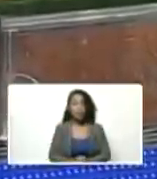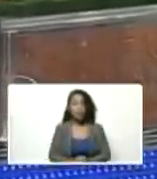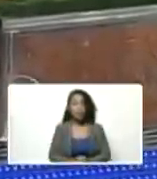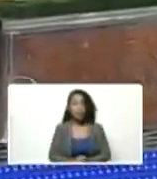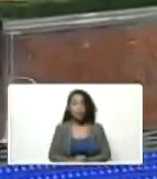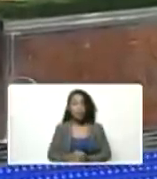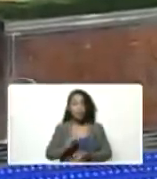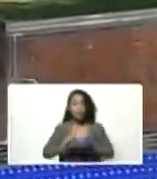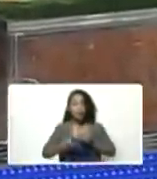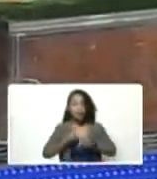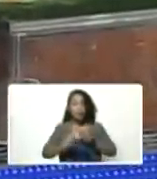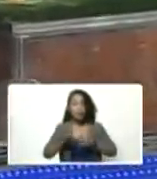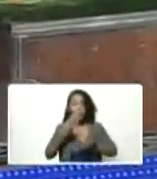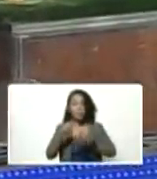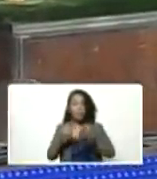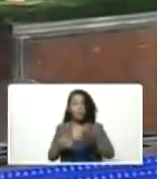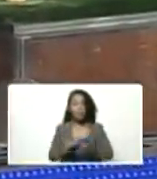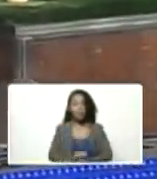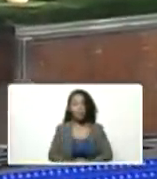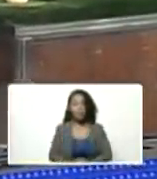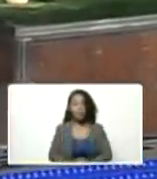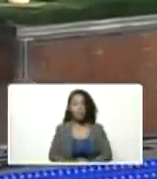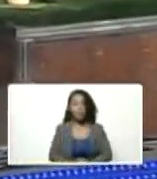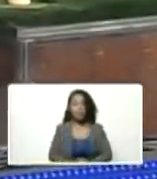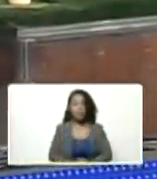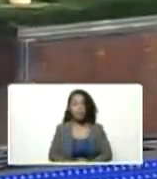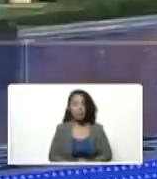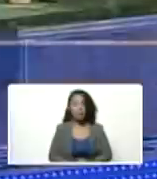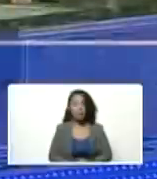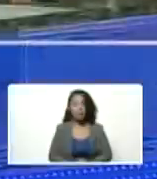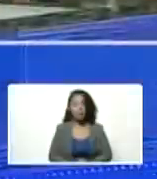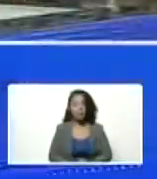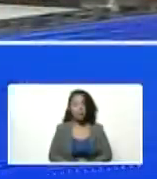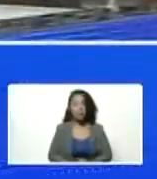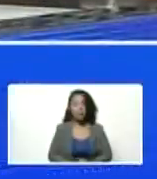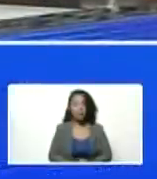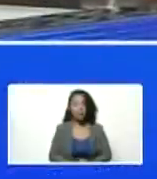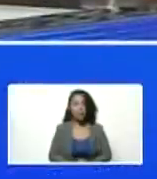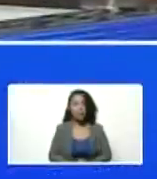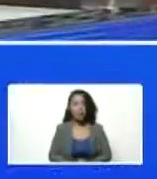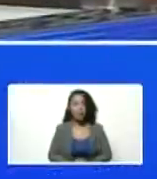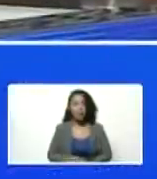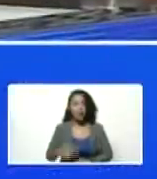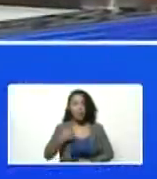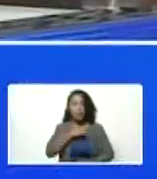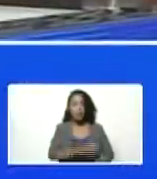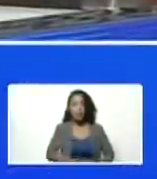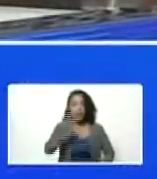preciosos tesoros que pertenecieron a nuestro amado libertador Simón Bolívar,